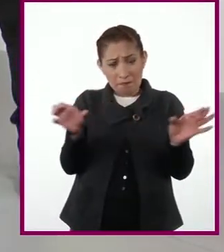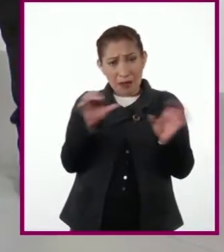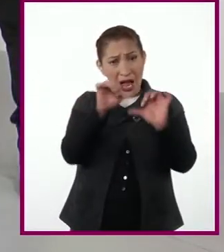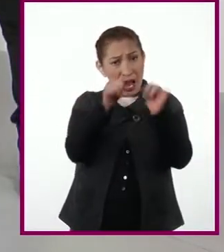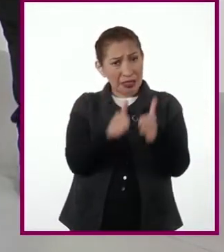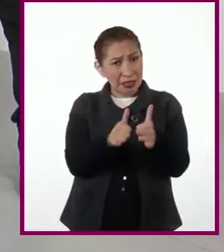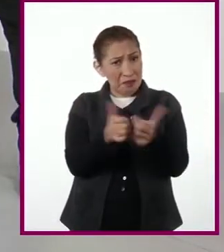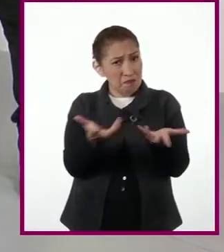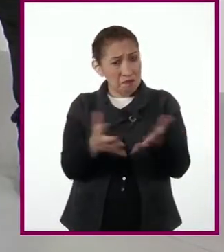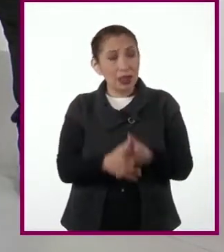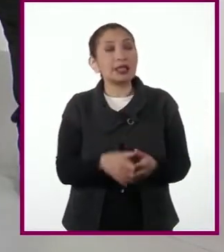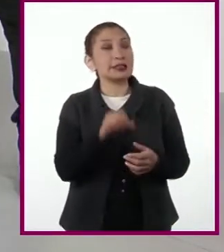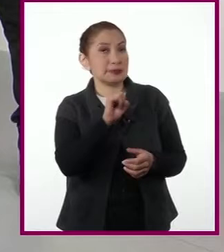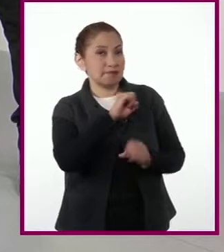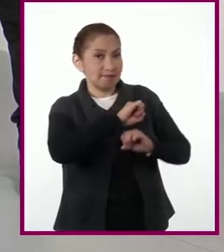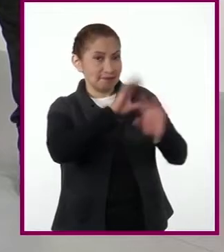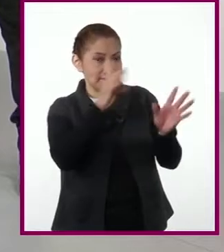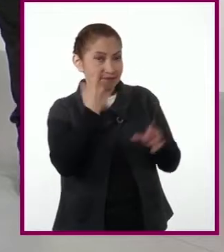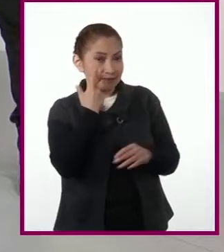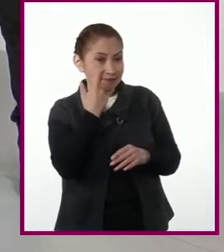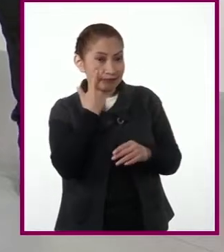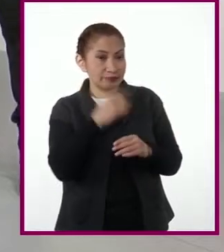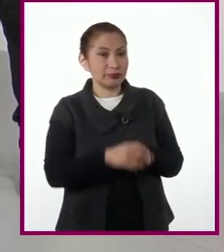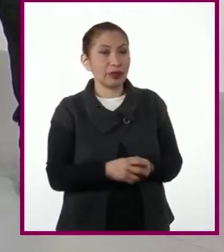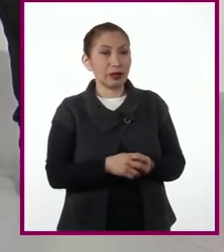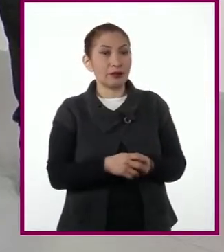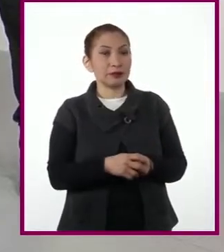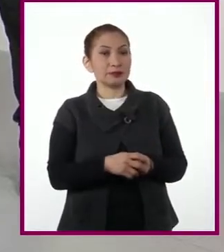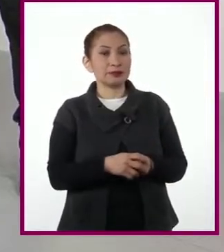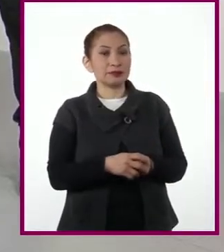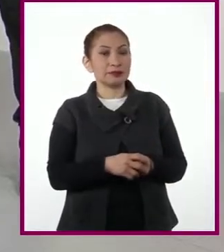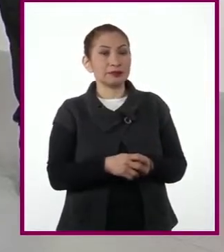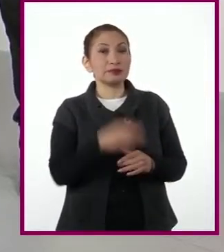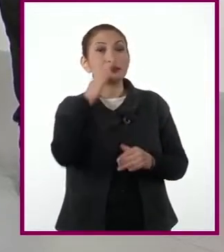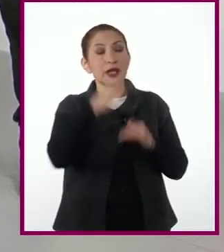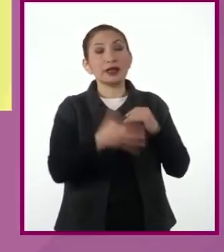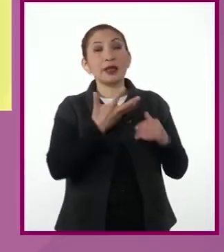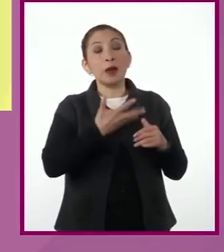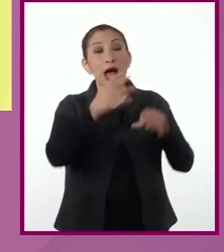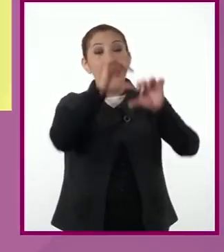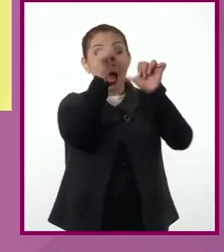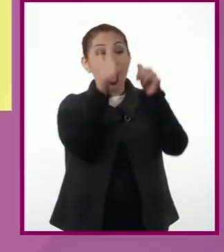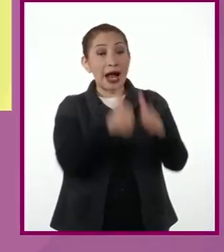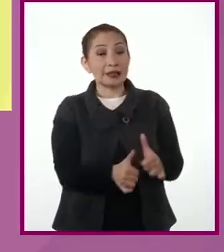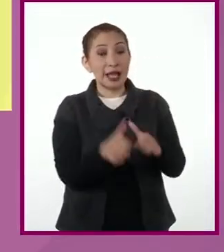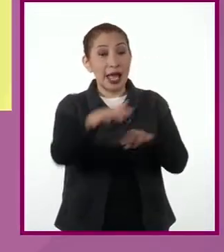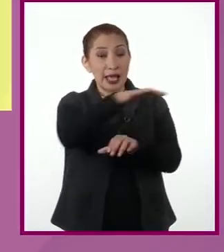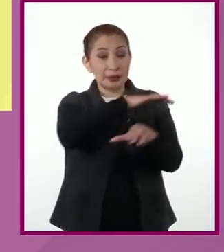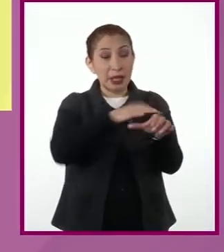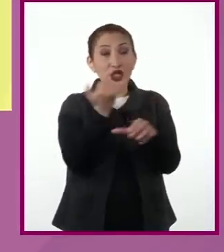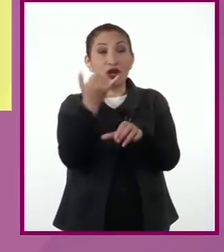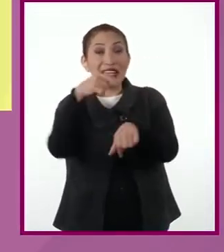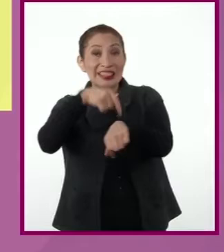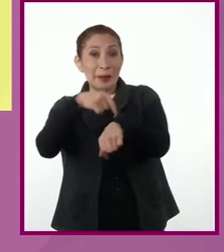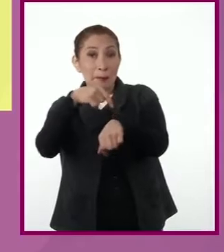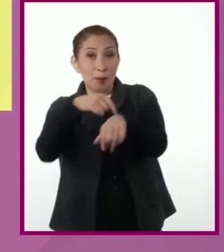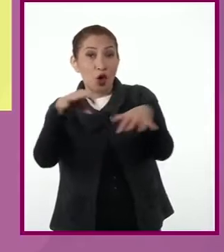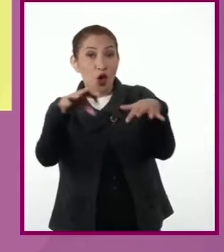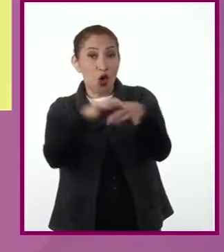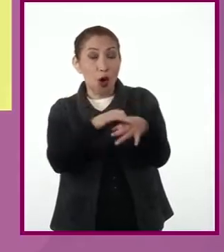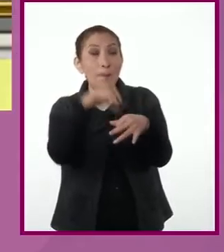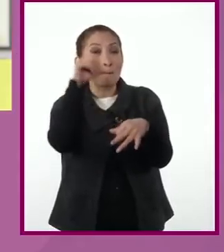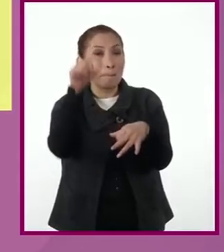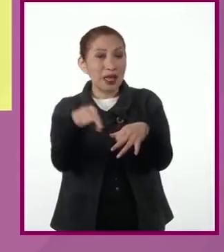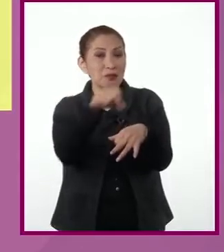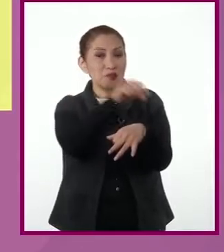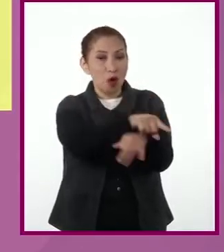artes, maestra? Sí, por supuesto. Por último, tenemos a las artes de espacio y de tiempo, que son aquellas